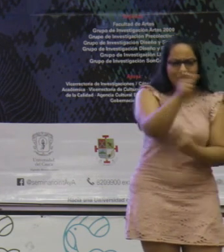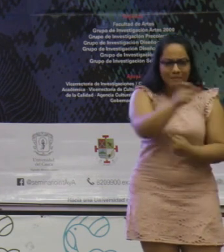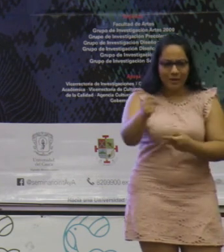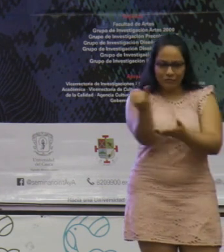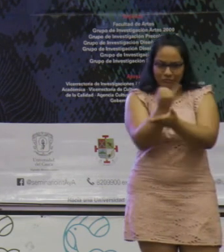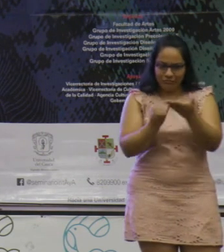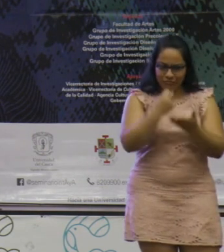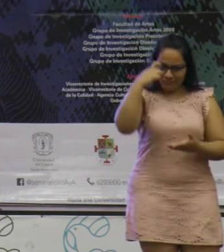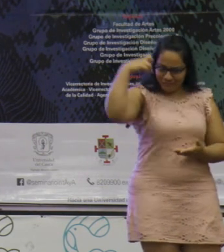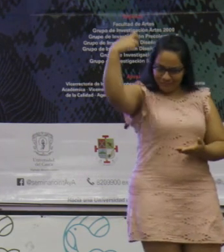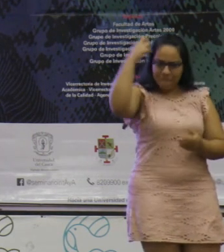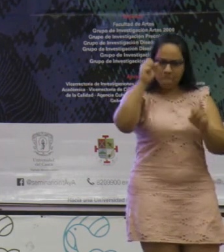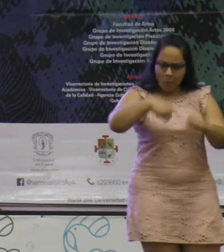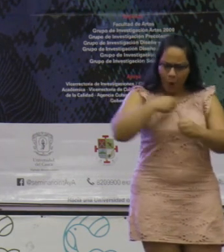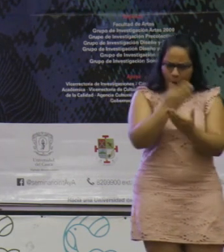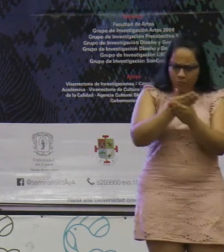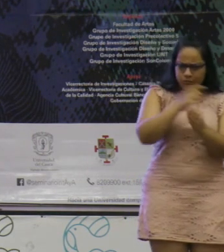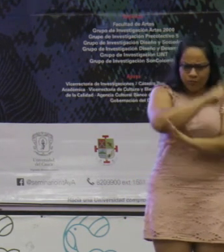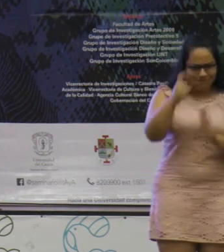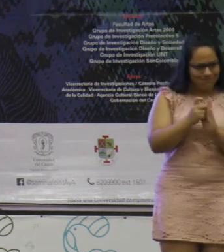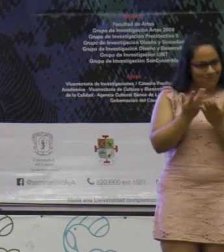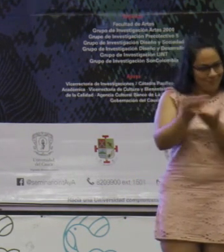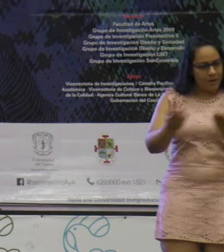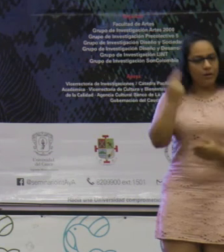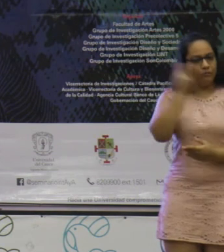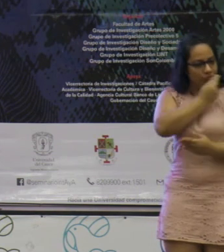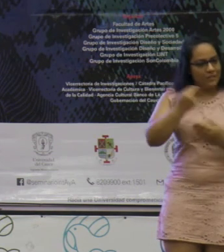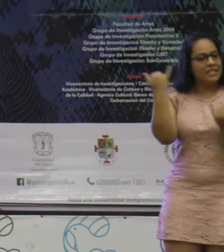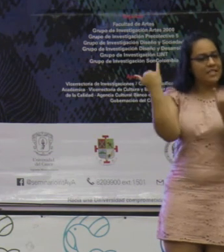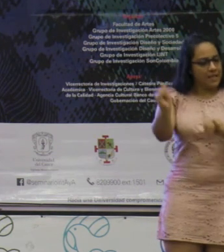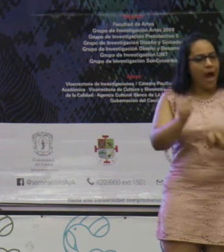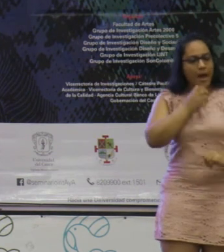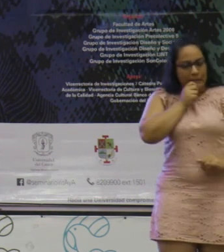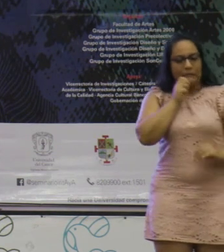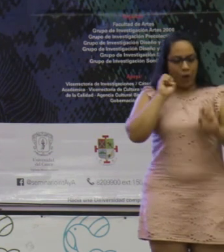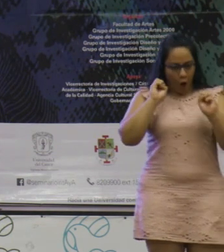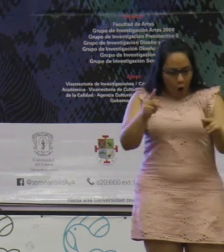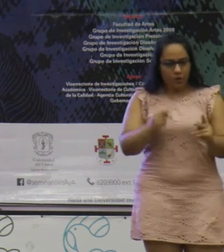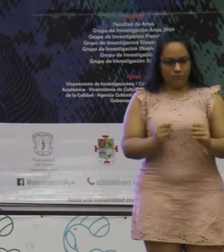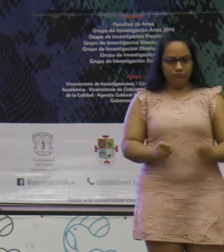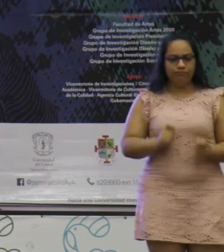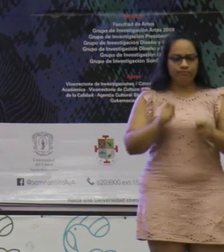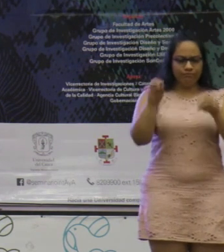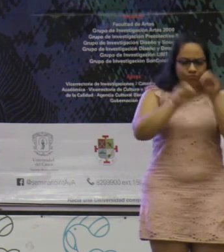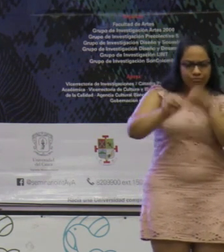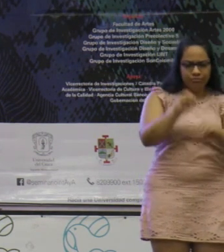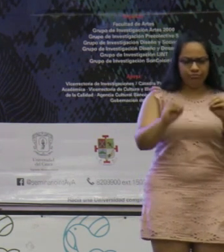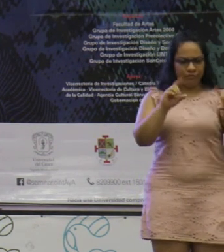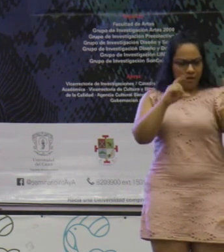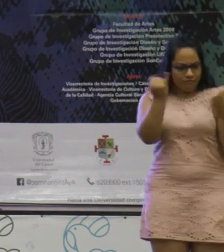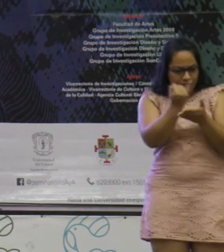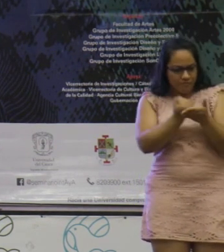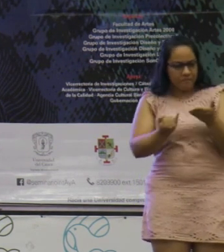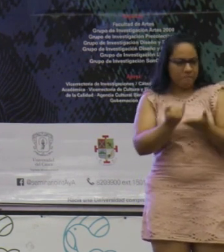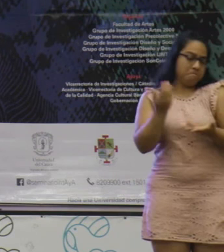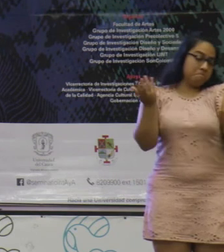vamos a apostar por el agenciamiento de las cosas, en que hay un compromiso que se adquiere al decir vamos a poner estas imágenes. Y esos compromisos pueden oscilar